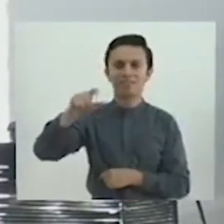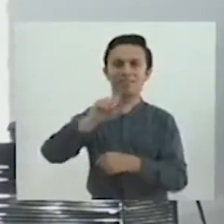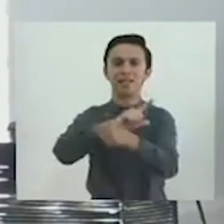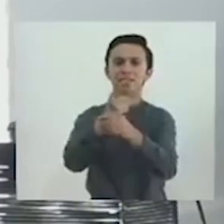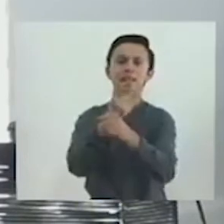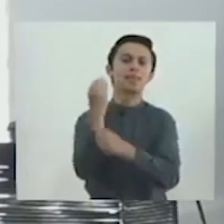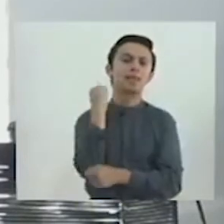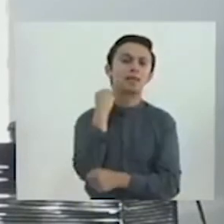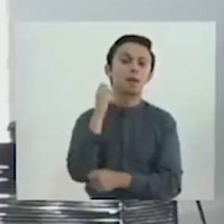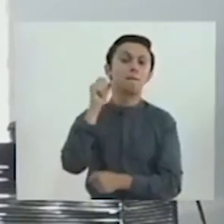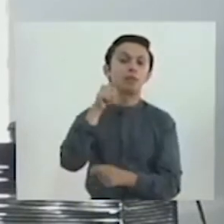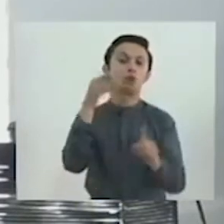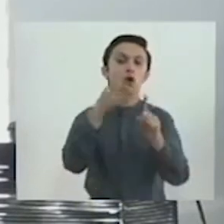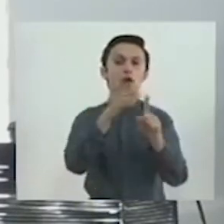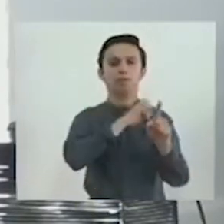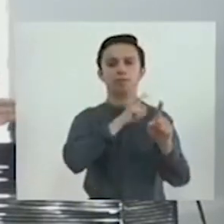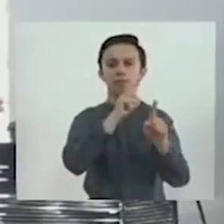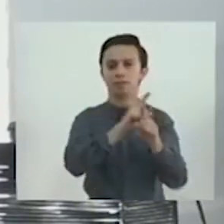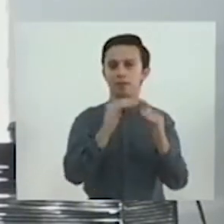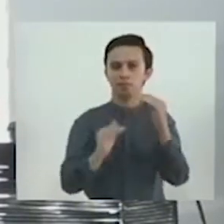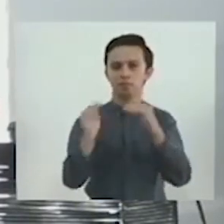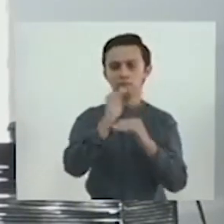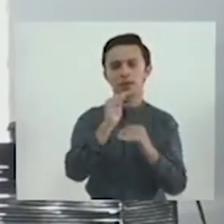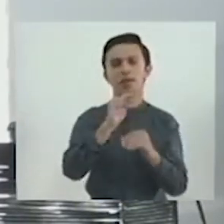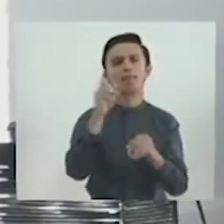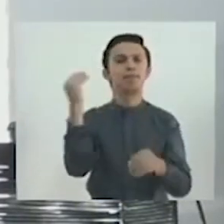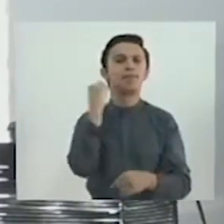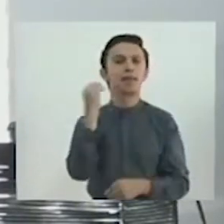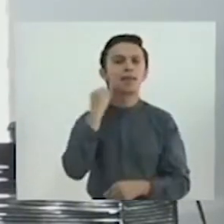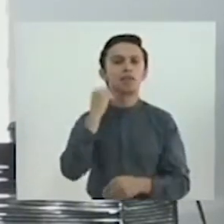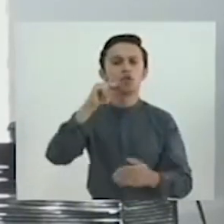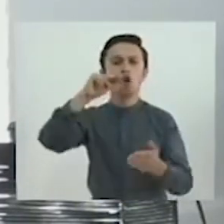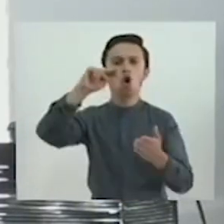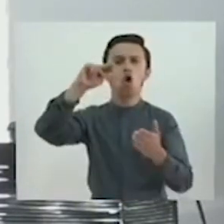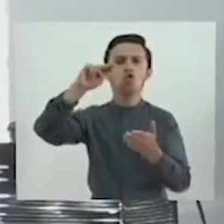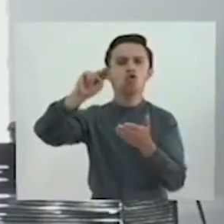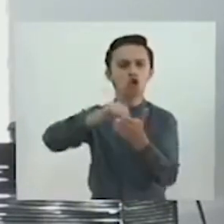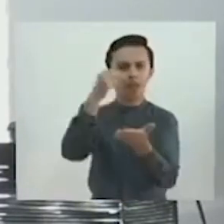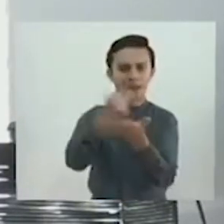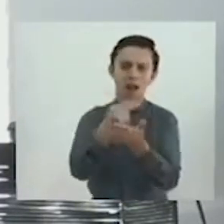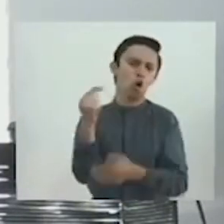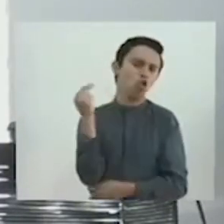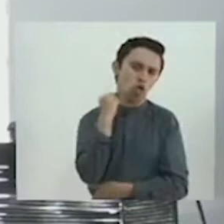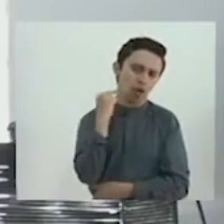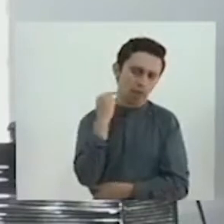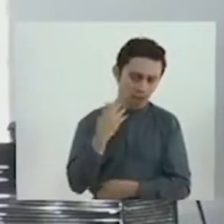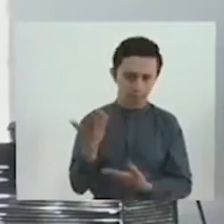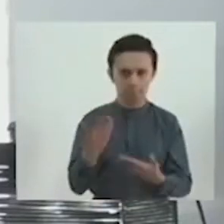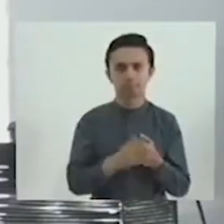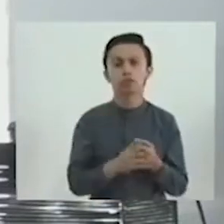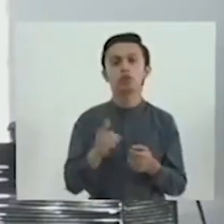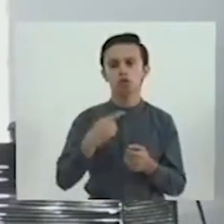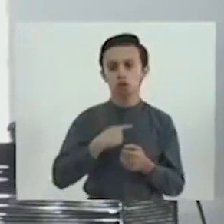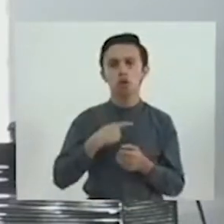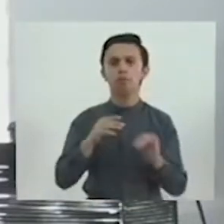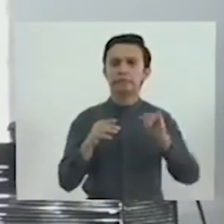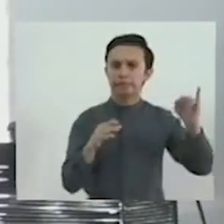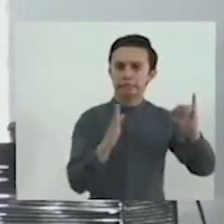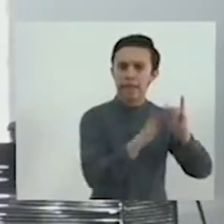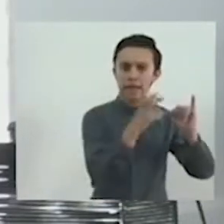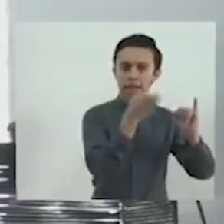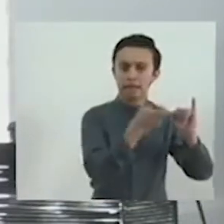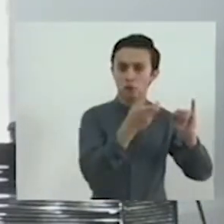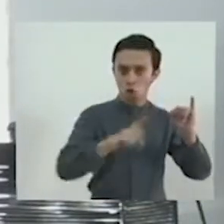propuestas. A mí, francamente, sí me gustó, y creo que sí se ha revelado, porque no se sabía nada de ella. Uh-huh. O sea,